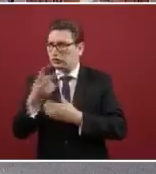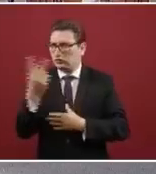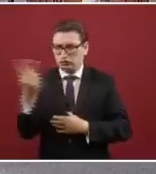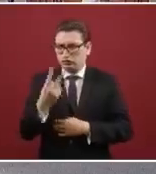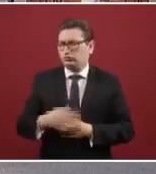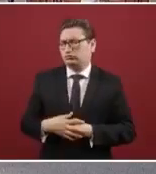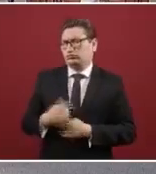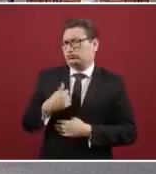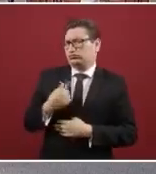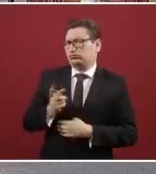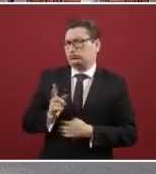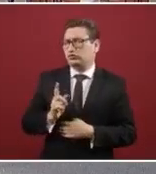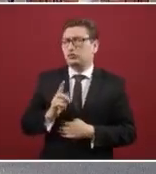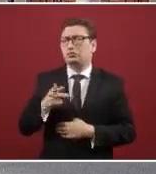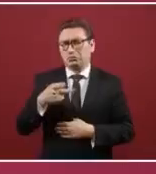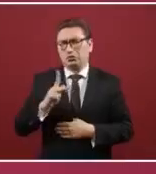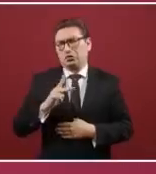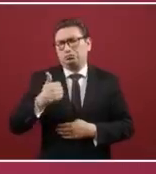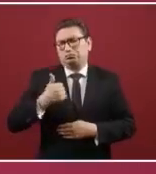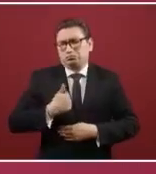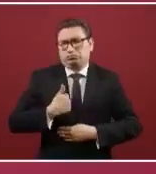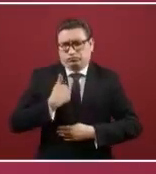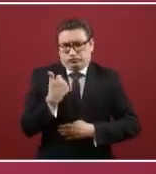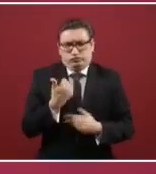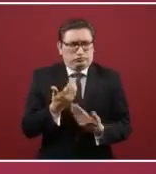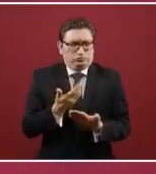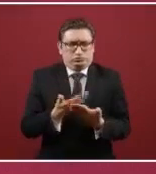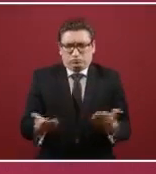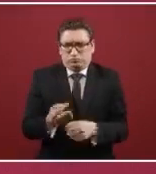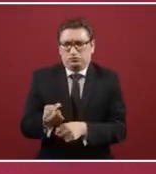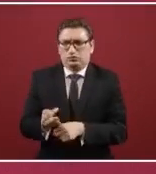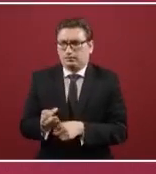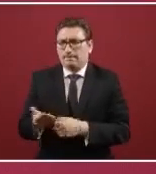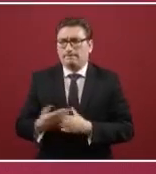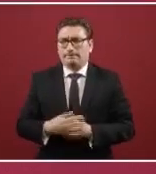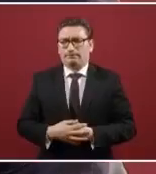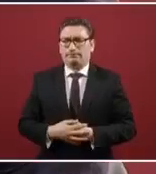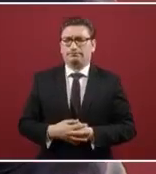dos? No, pero aprovecho ahora para